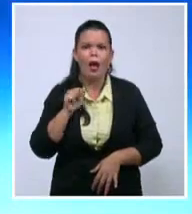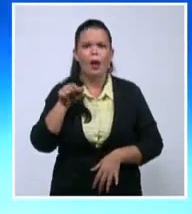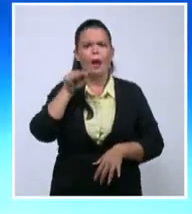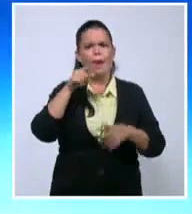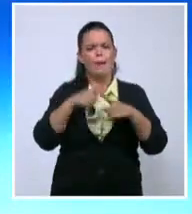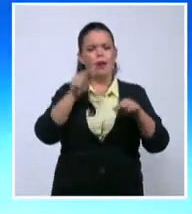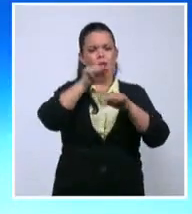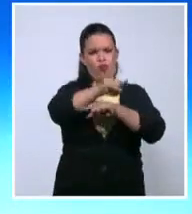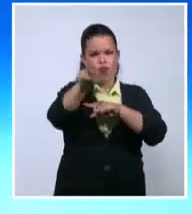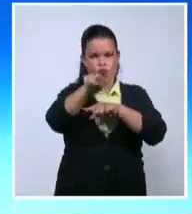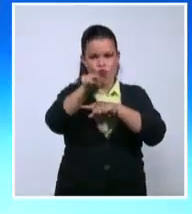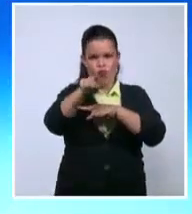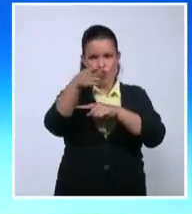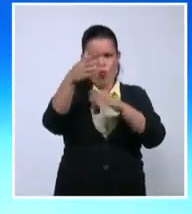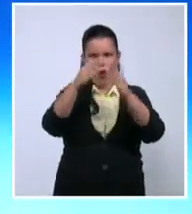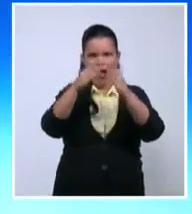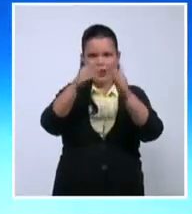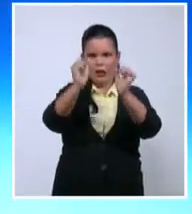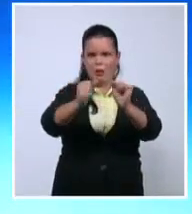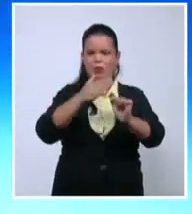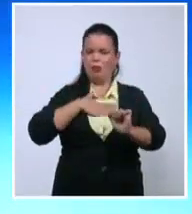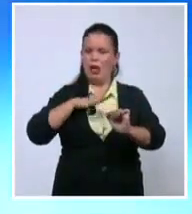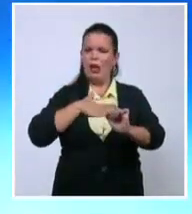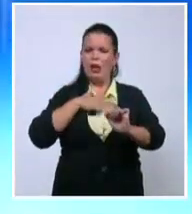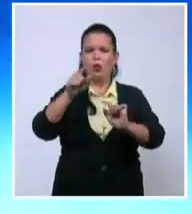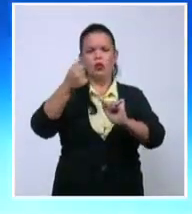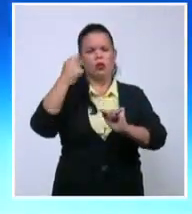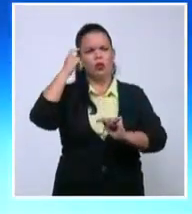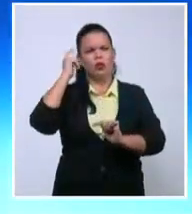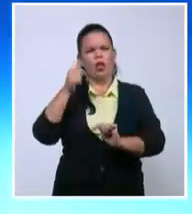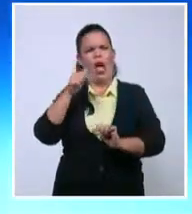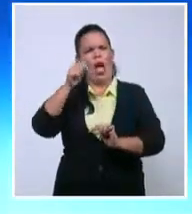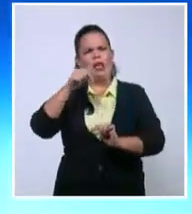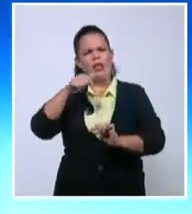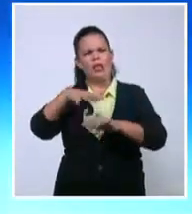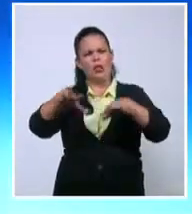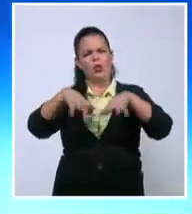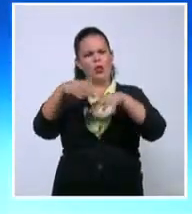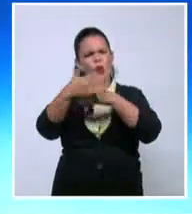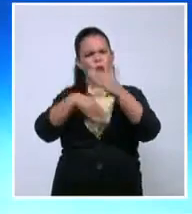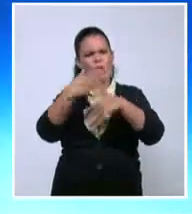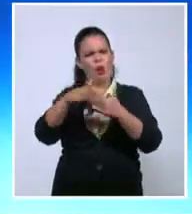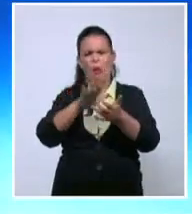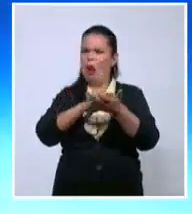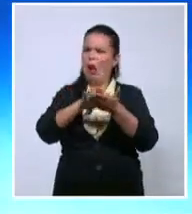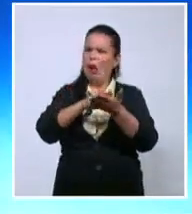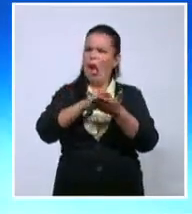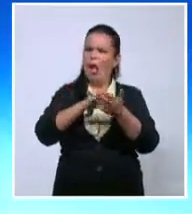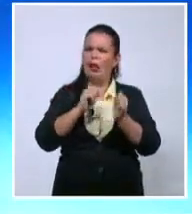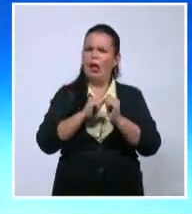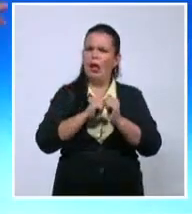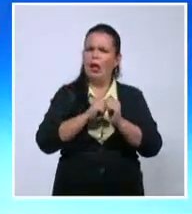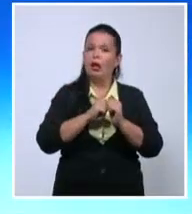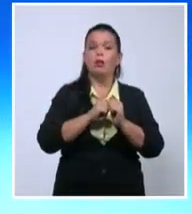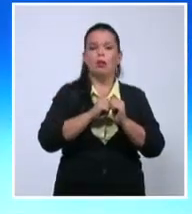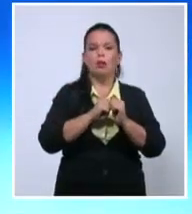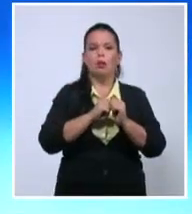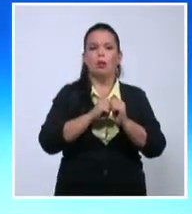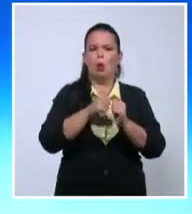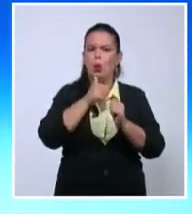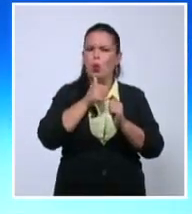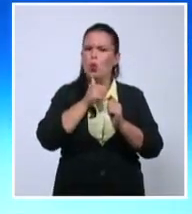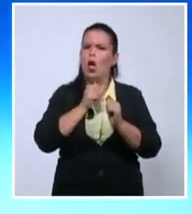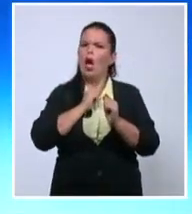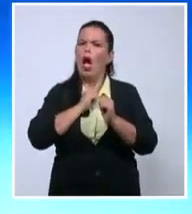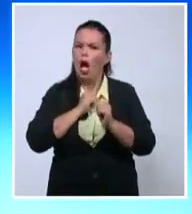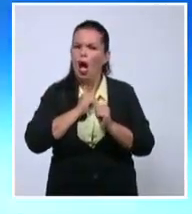Bueno, miren, no solo no pasó por donde usted vive, tampoco pasó en los lugares más céntricos de la capital. Estaban convocando